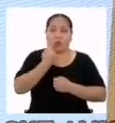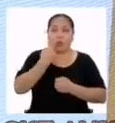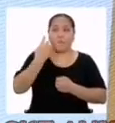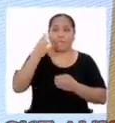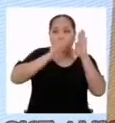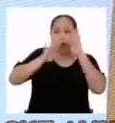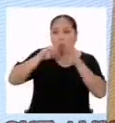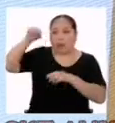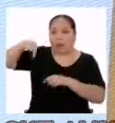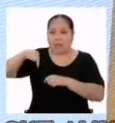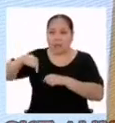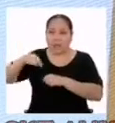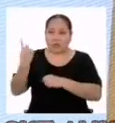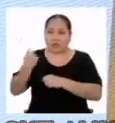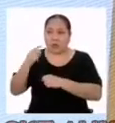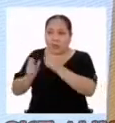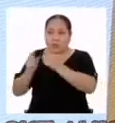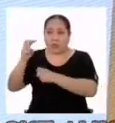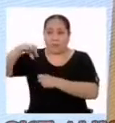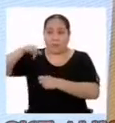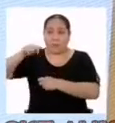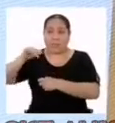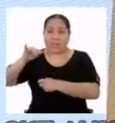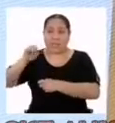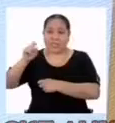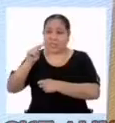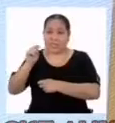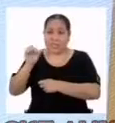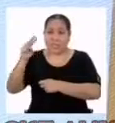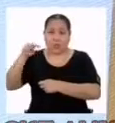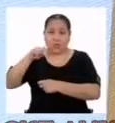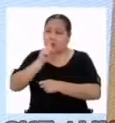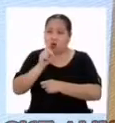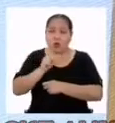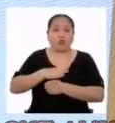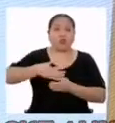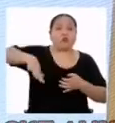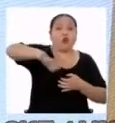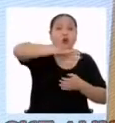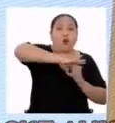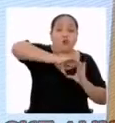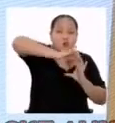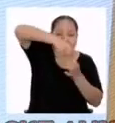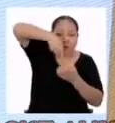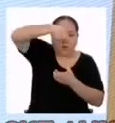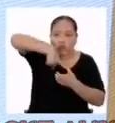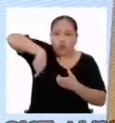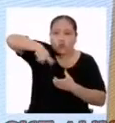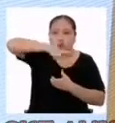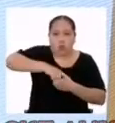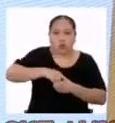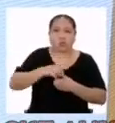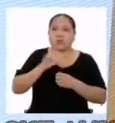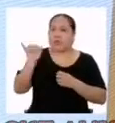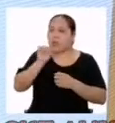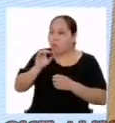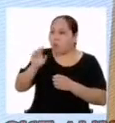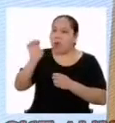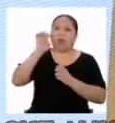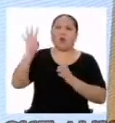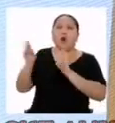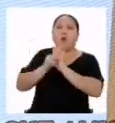Pakistán. En todo el mundo debemos seguir el ejemplo de Malala para hacer de este un mundo más